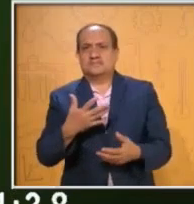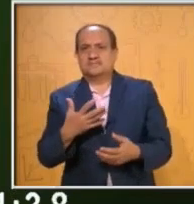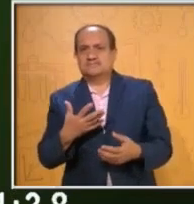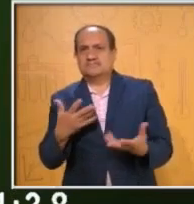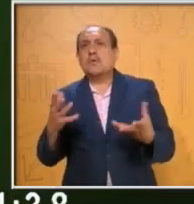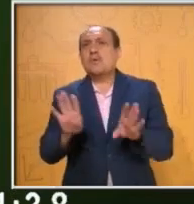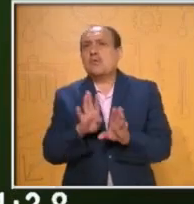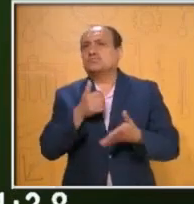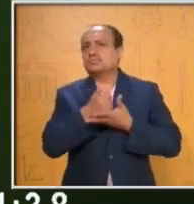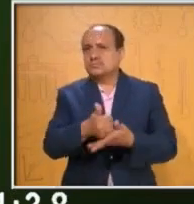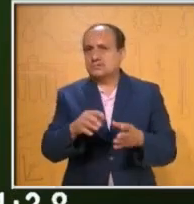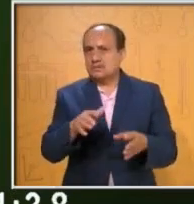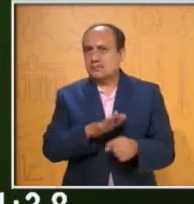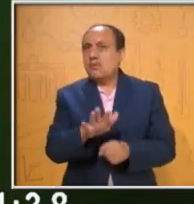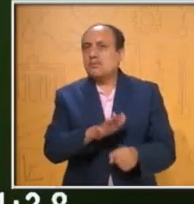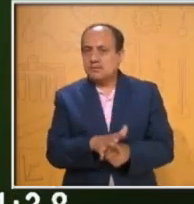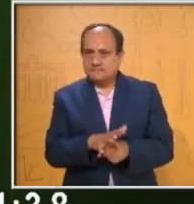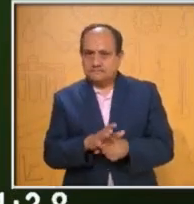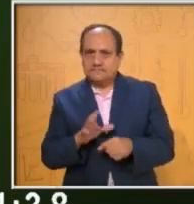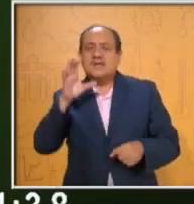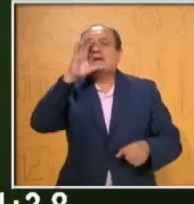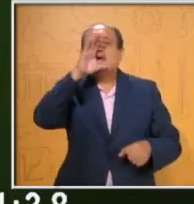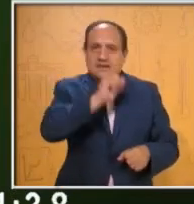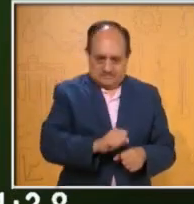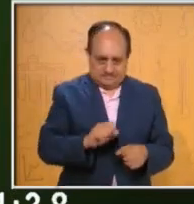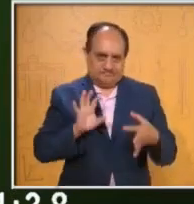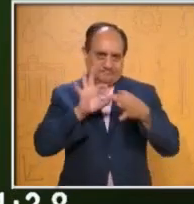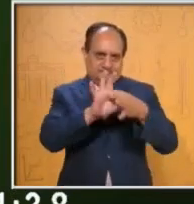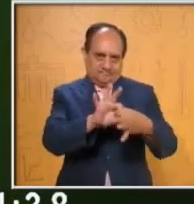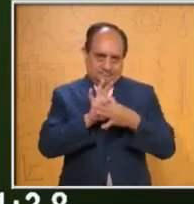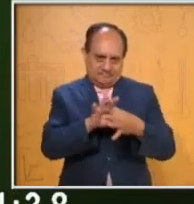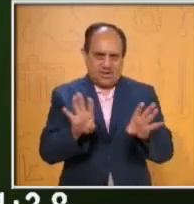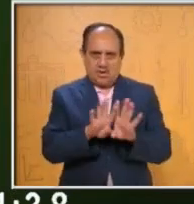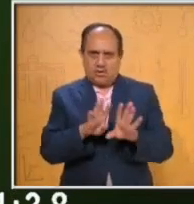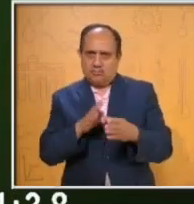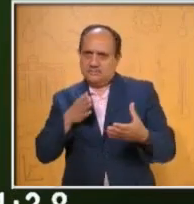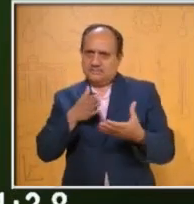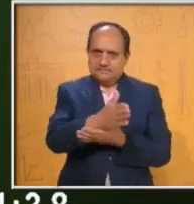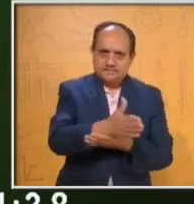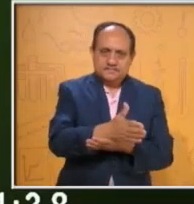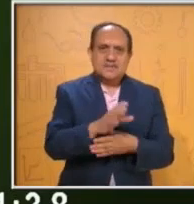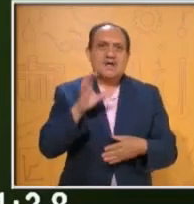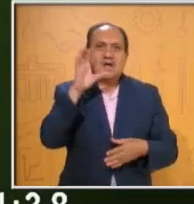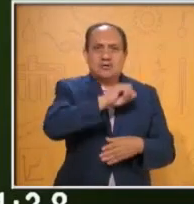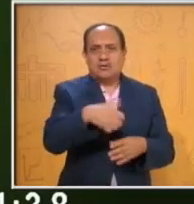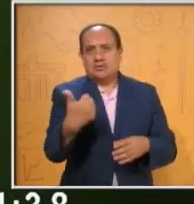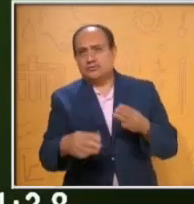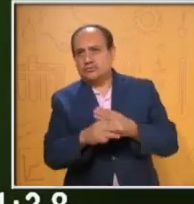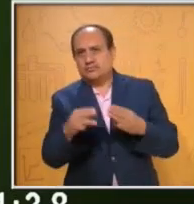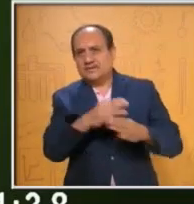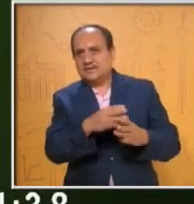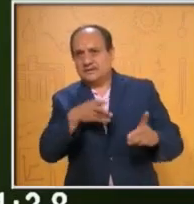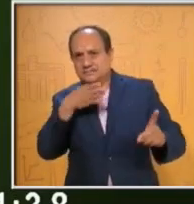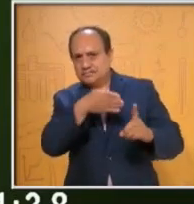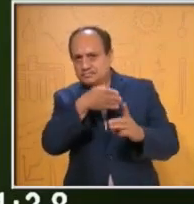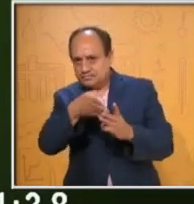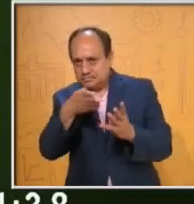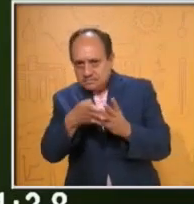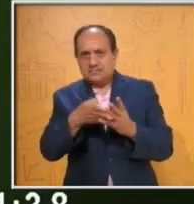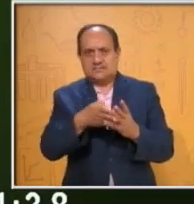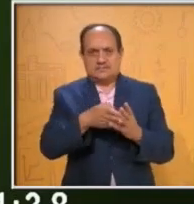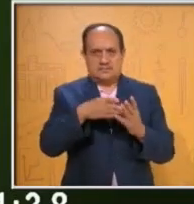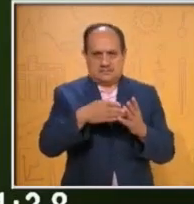intervino? También el calor. Pero ahora vamos a ver cómo interviene el calor en otros materiales, no nada más en el